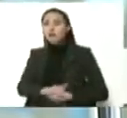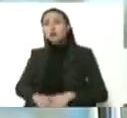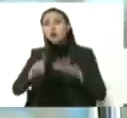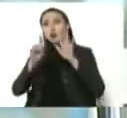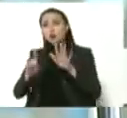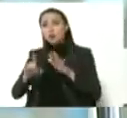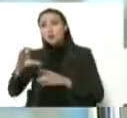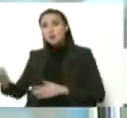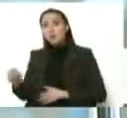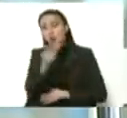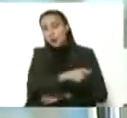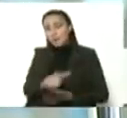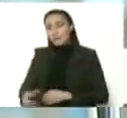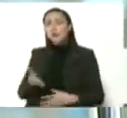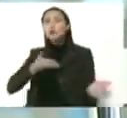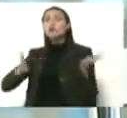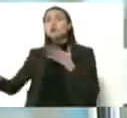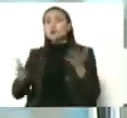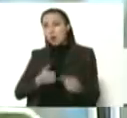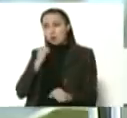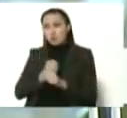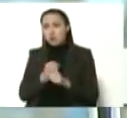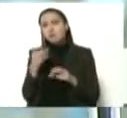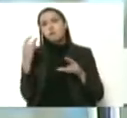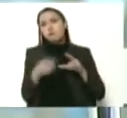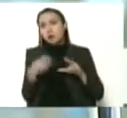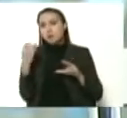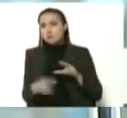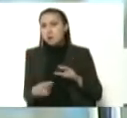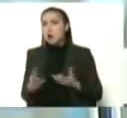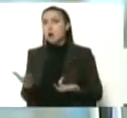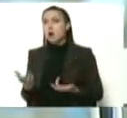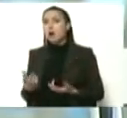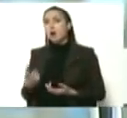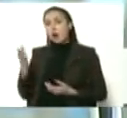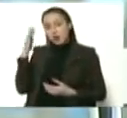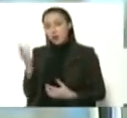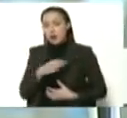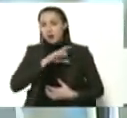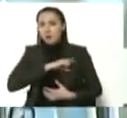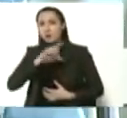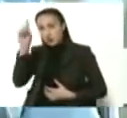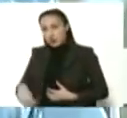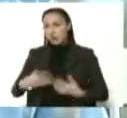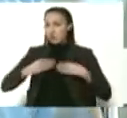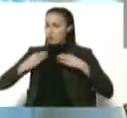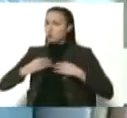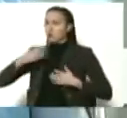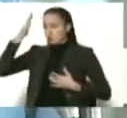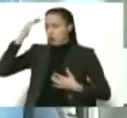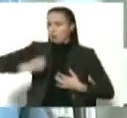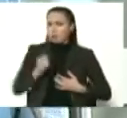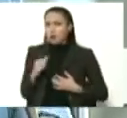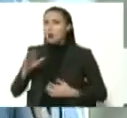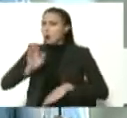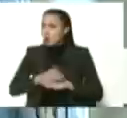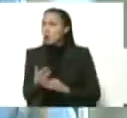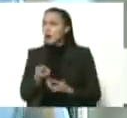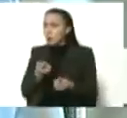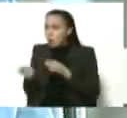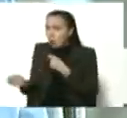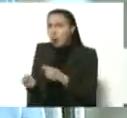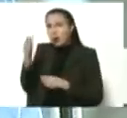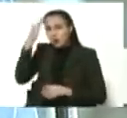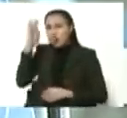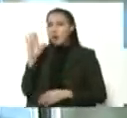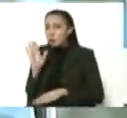4.160 prestadores de servicio carnetizados, uniformados, y están conscientes que el trato que ellos